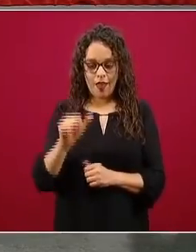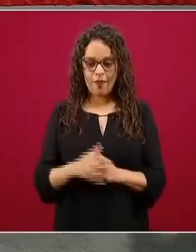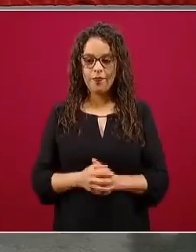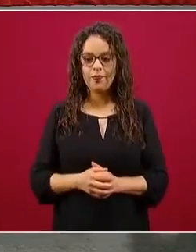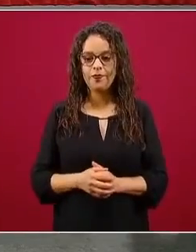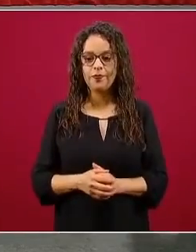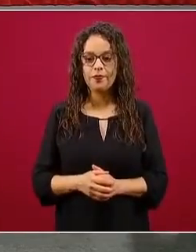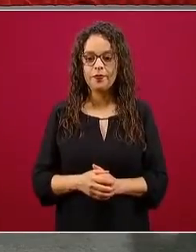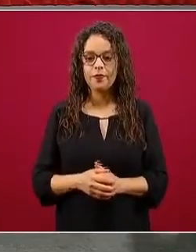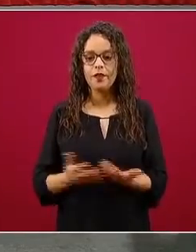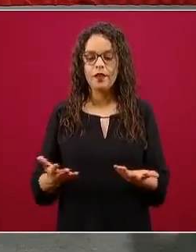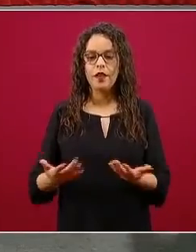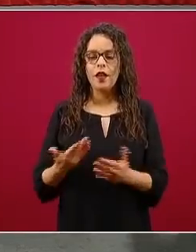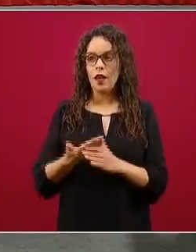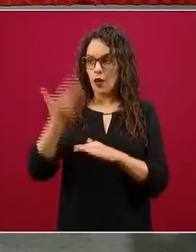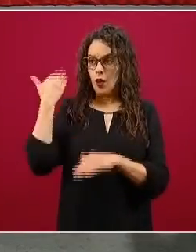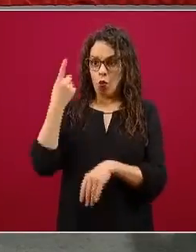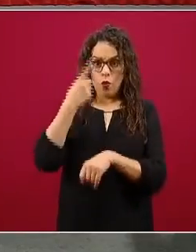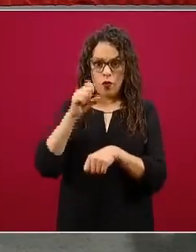semana pasada hablaba